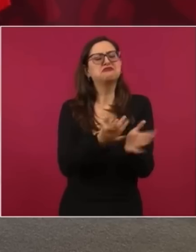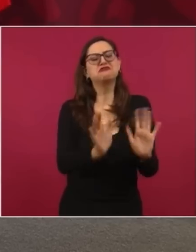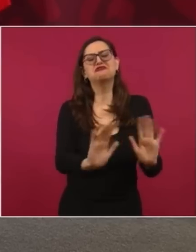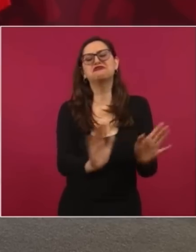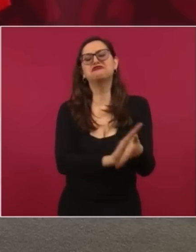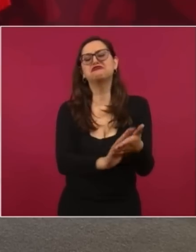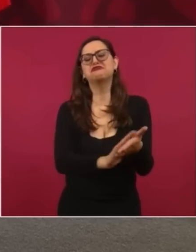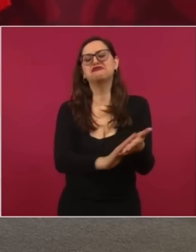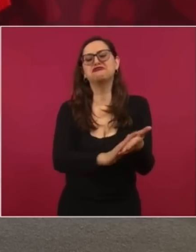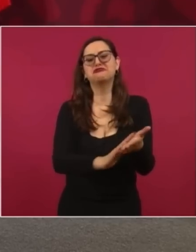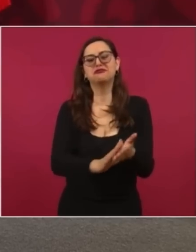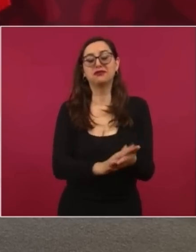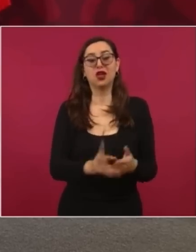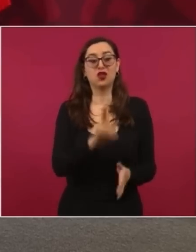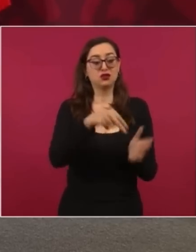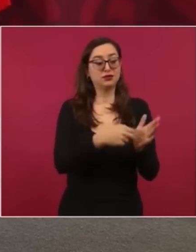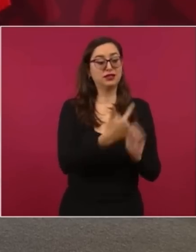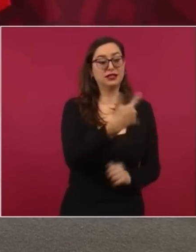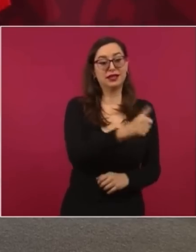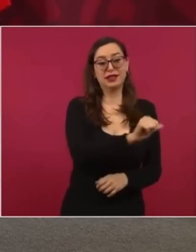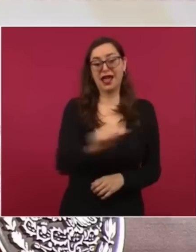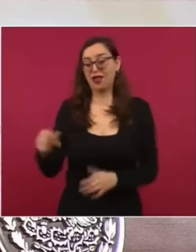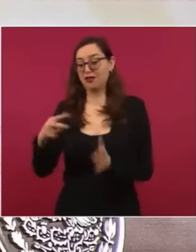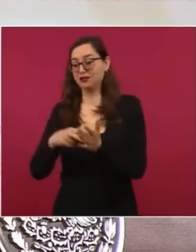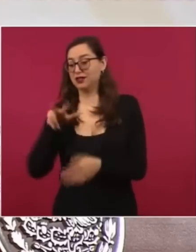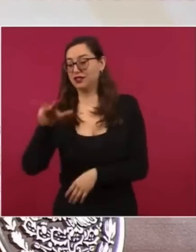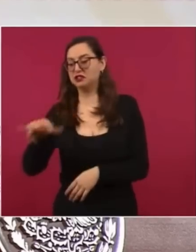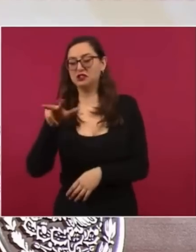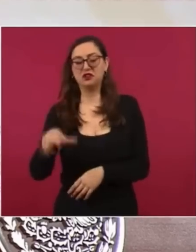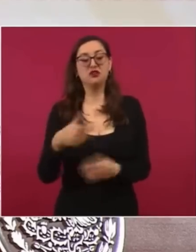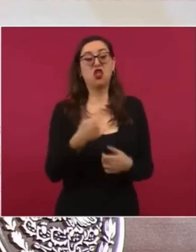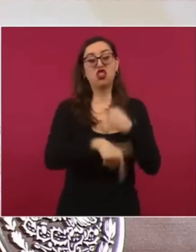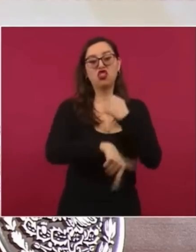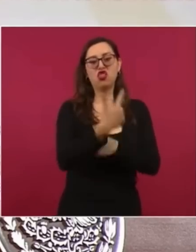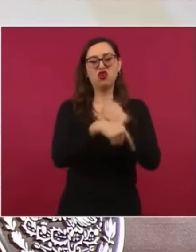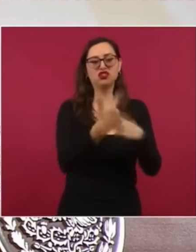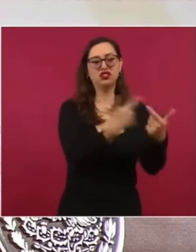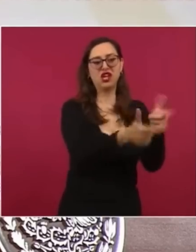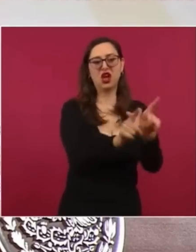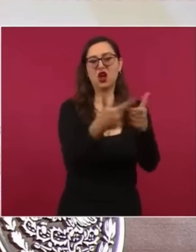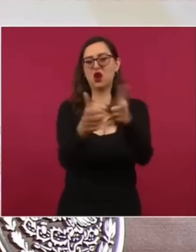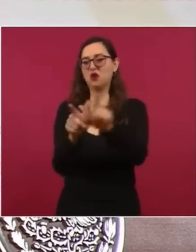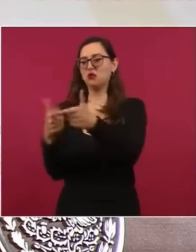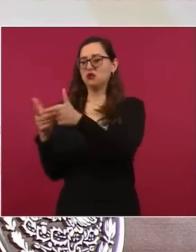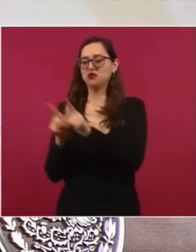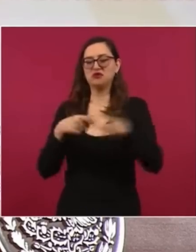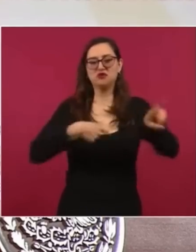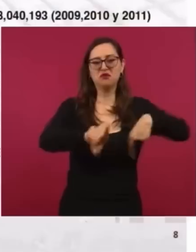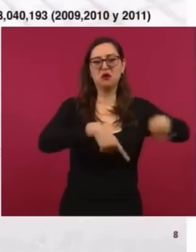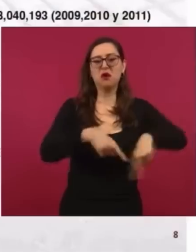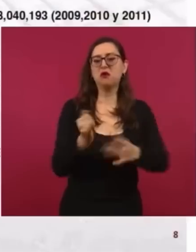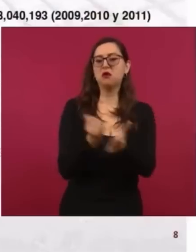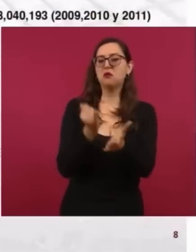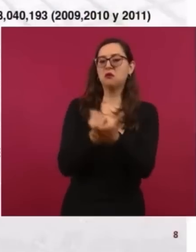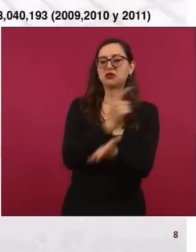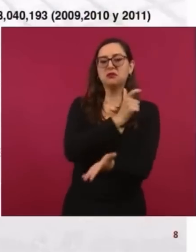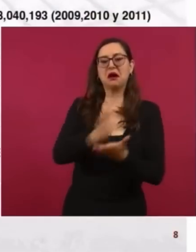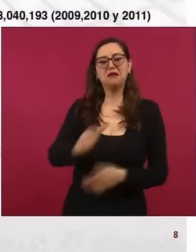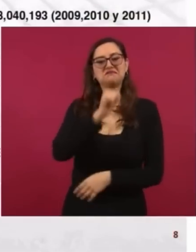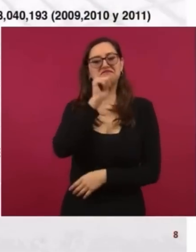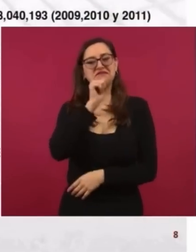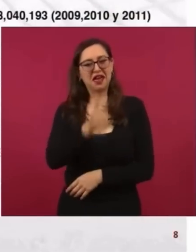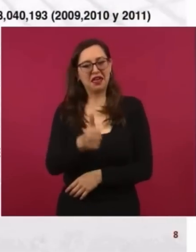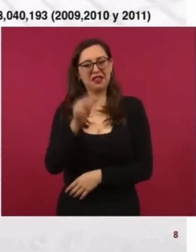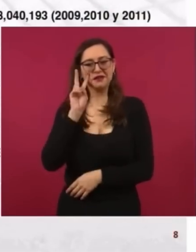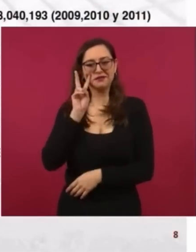de impuestos a doce clubes entre dos mil siete y dos mil dieciocho. Tenemos que al Cruz Azul le condonaron cerca de los trescientos treinta